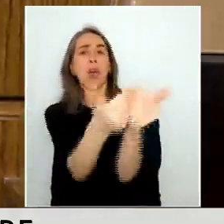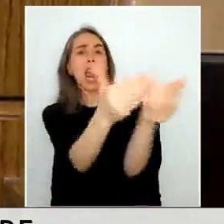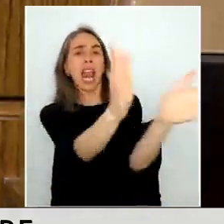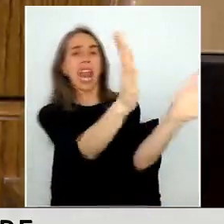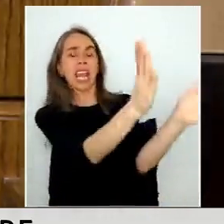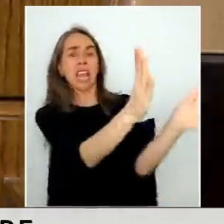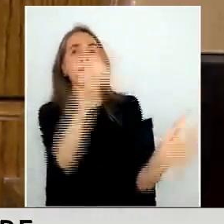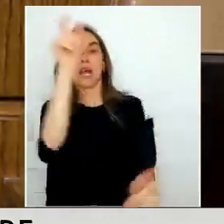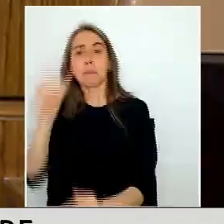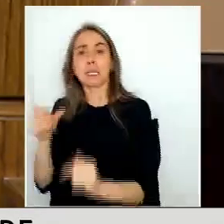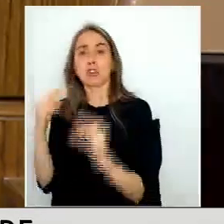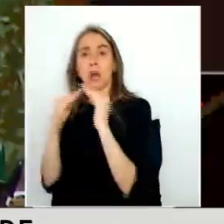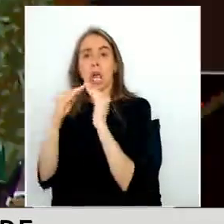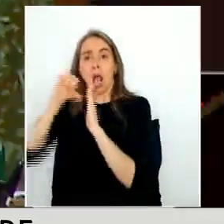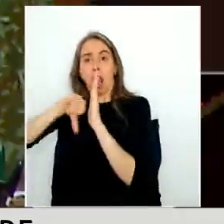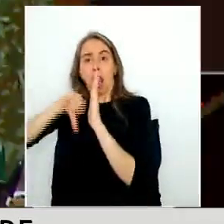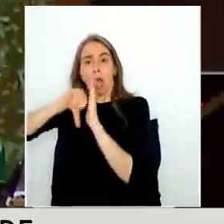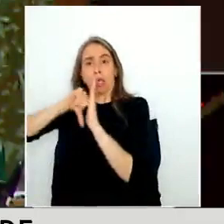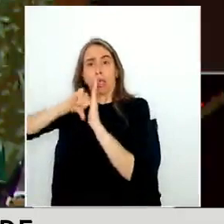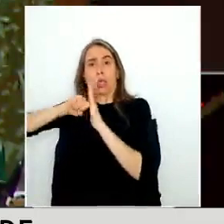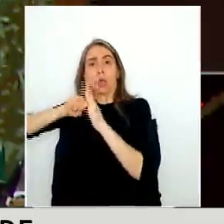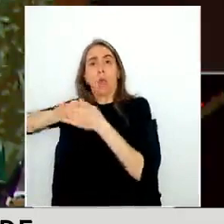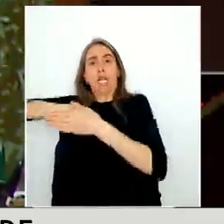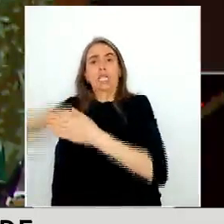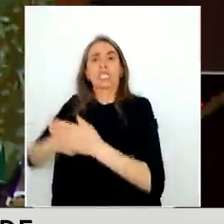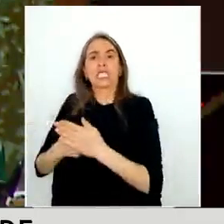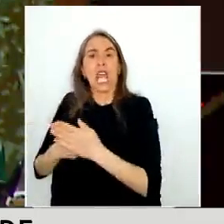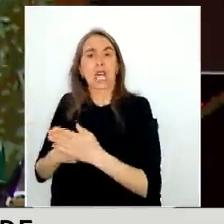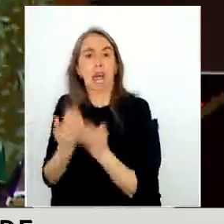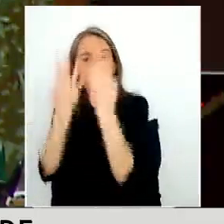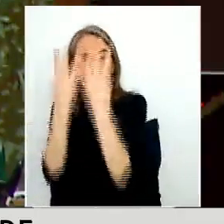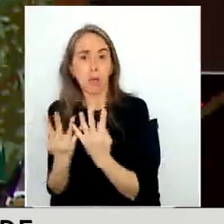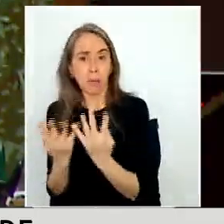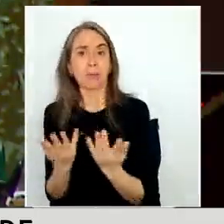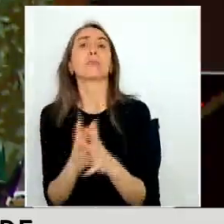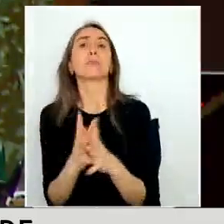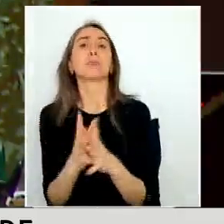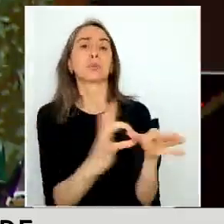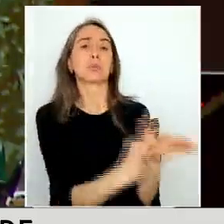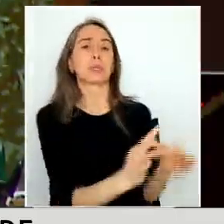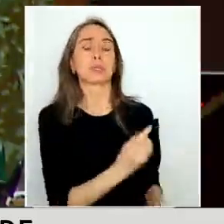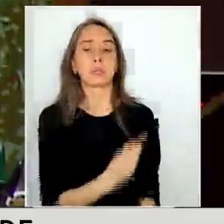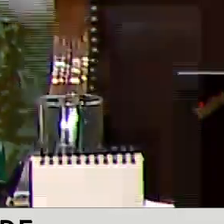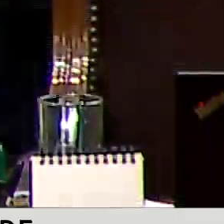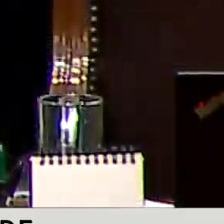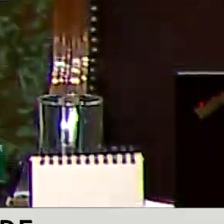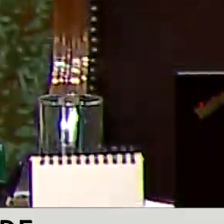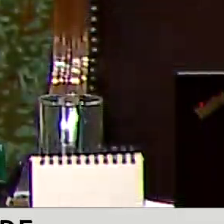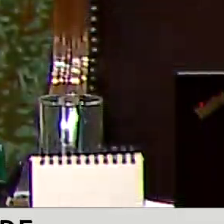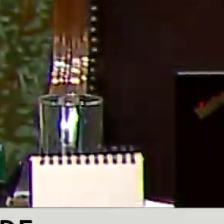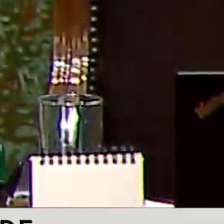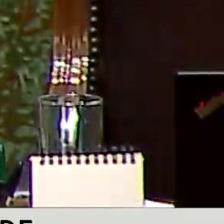sus casas Gracias presidente Muchas gracias diputado tiene la palabra el diputado